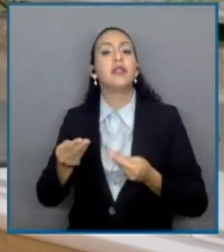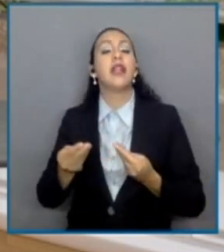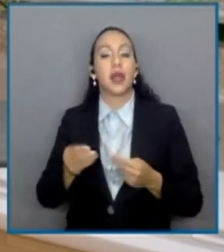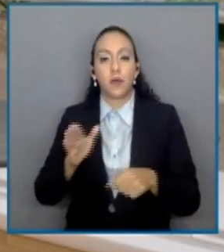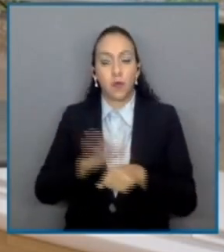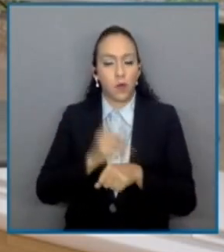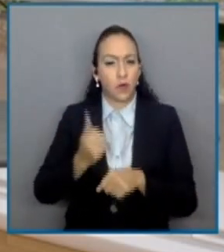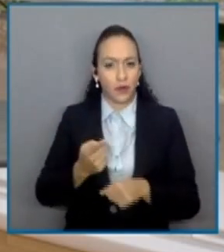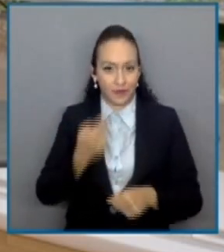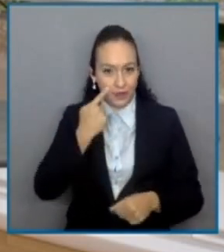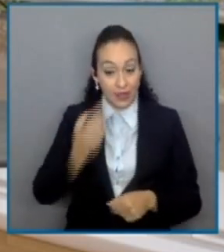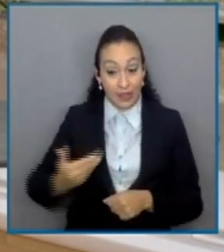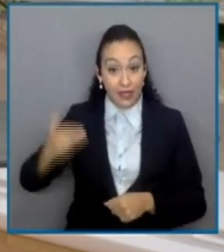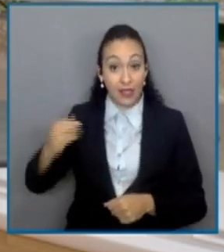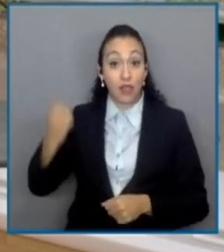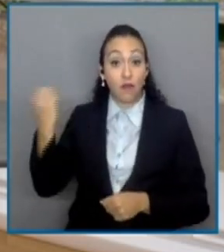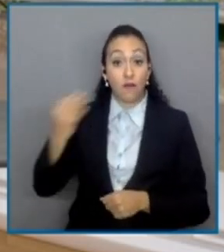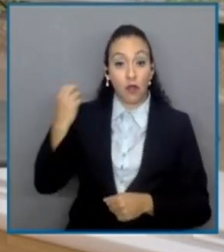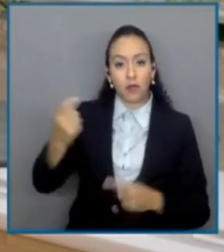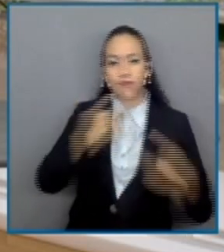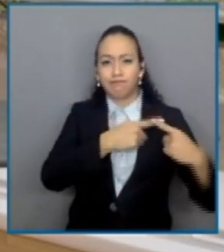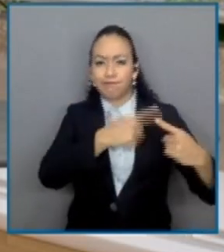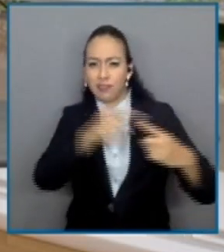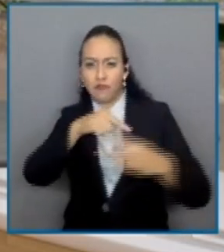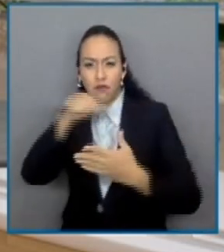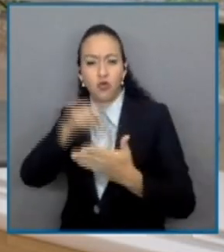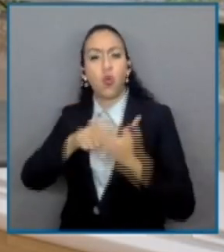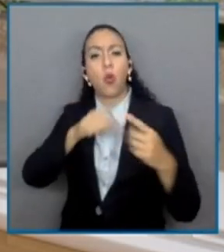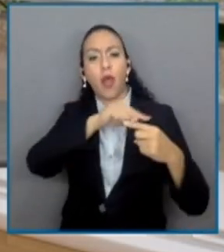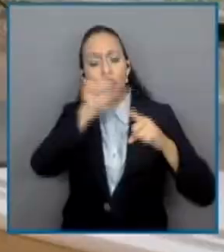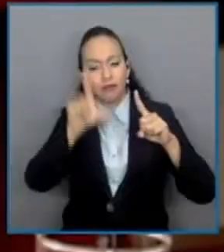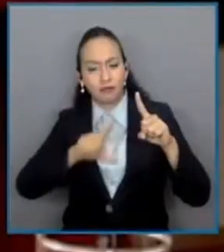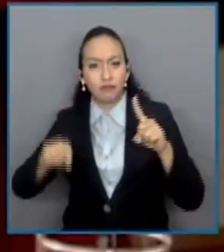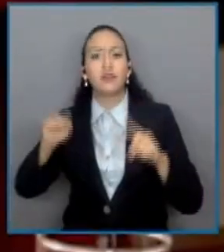sobre la reforma judicial organizados desde la Judicatura Federal.